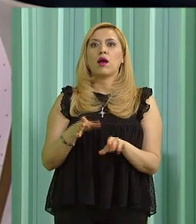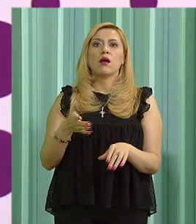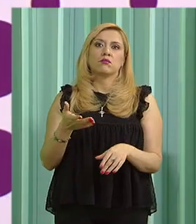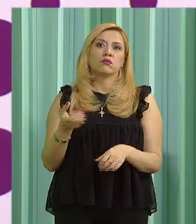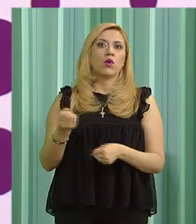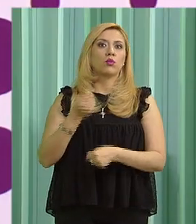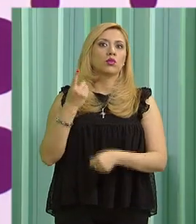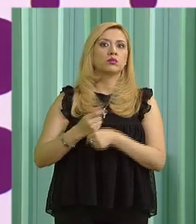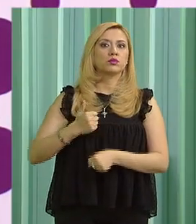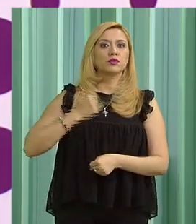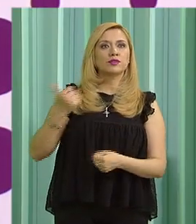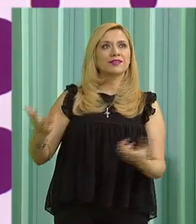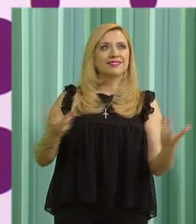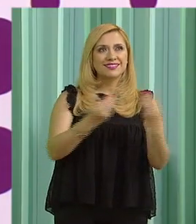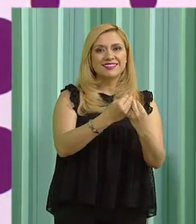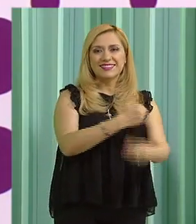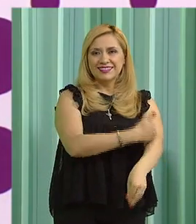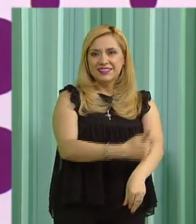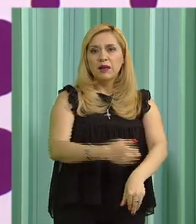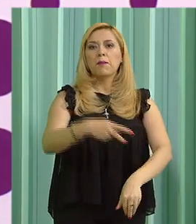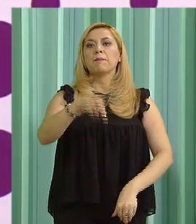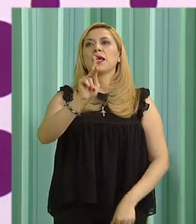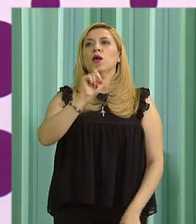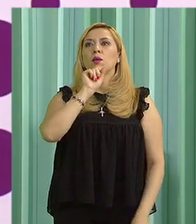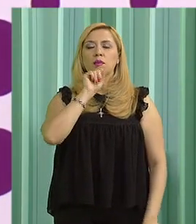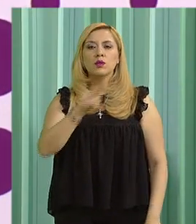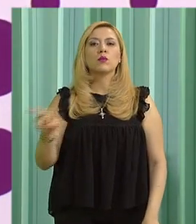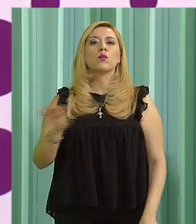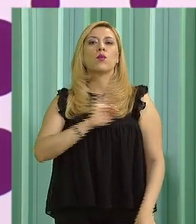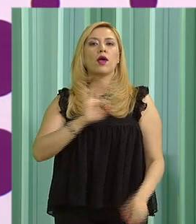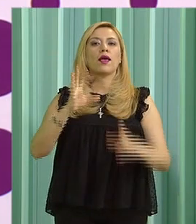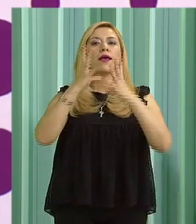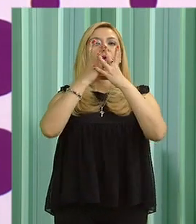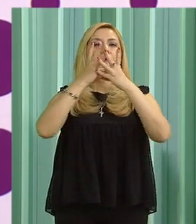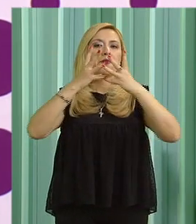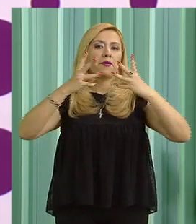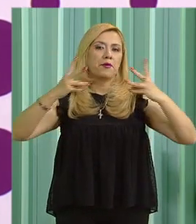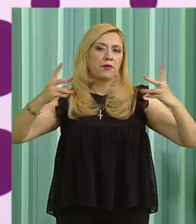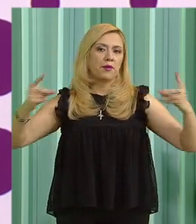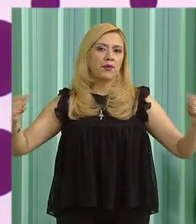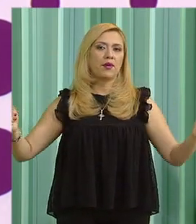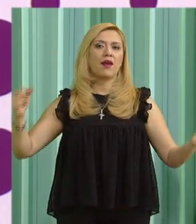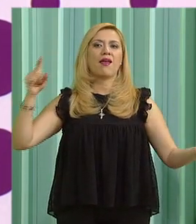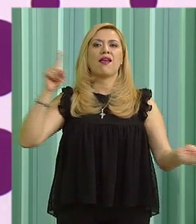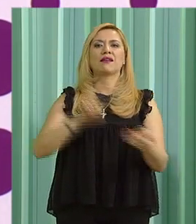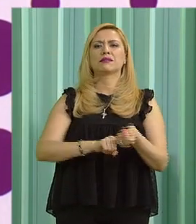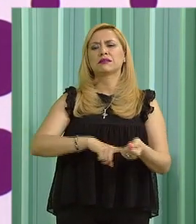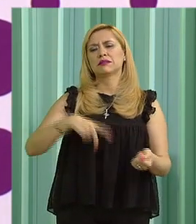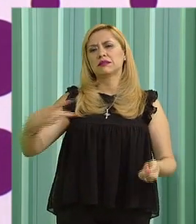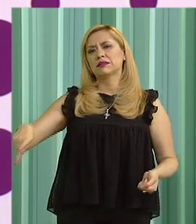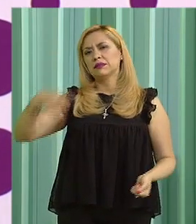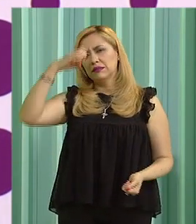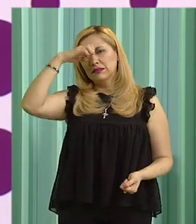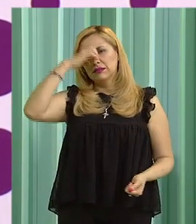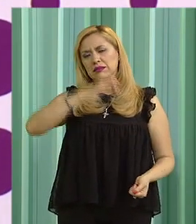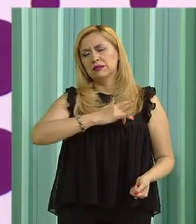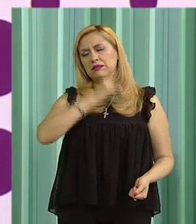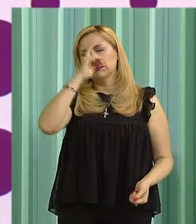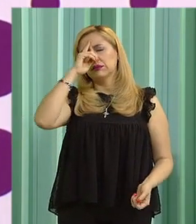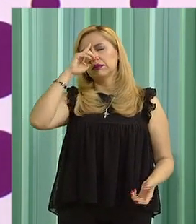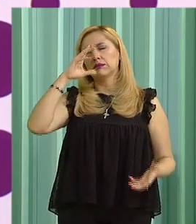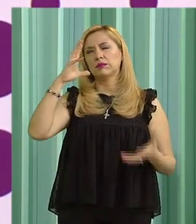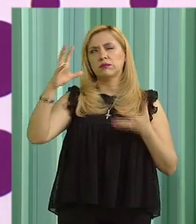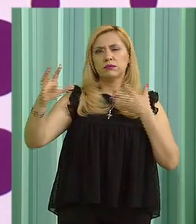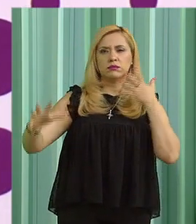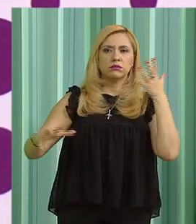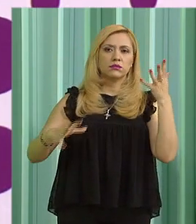de vivir en familia, sino también que puedan recuperarse de los efectos de estas experiencias adversas que Víctor estaba comentando,